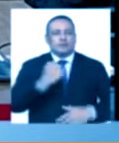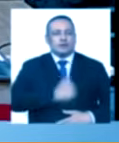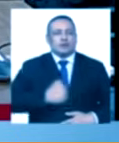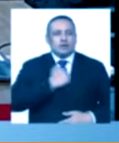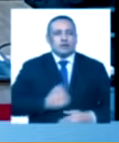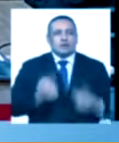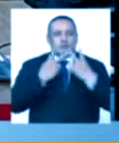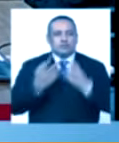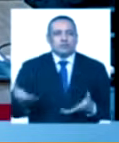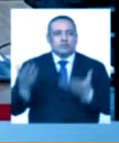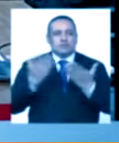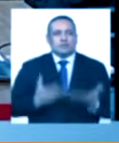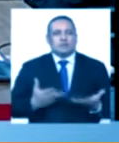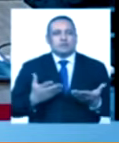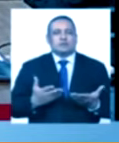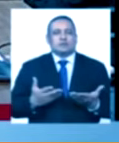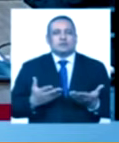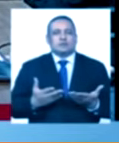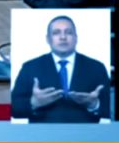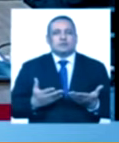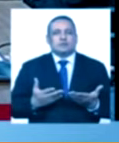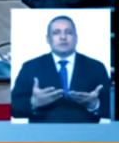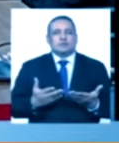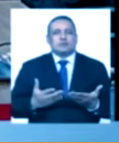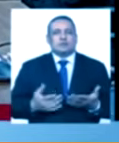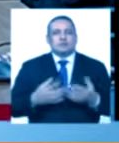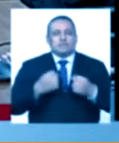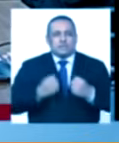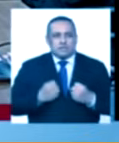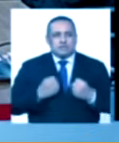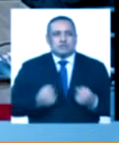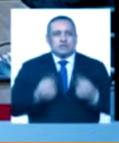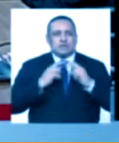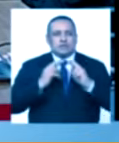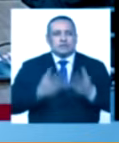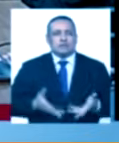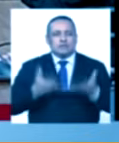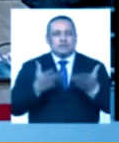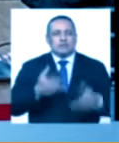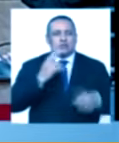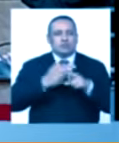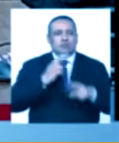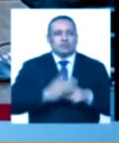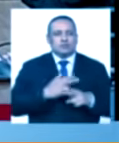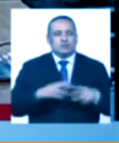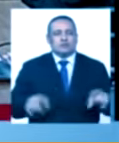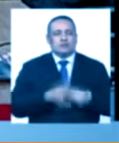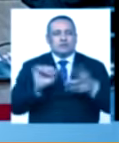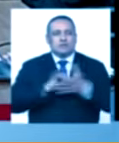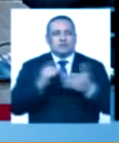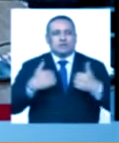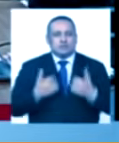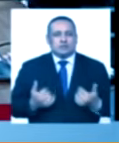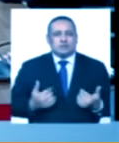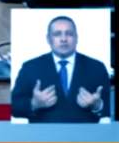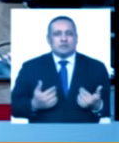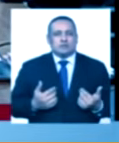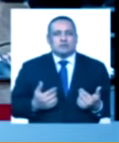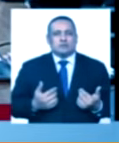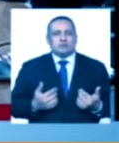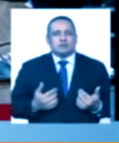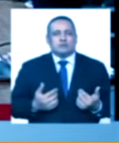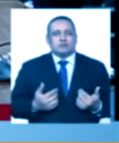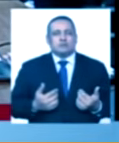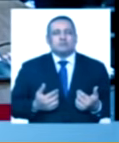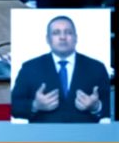pues nuestra invitada se resiste a dar nombres, ¿no? Bueno, ella tiene